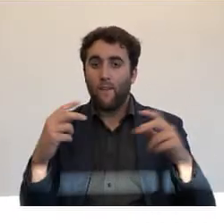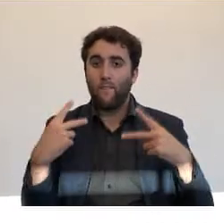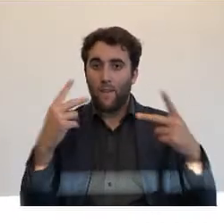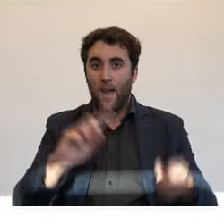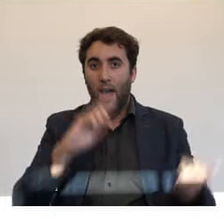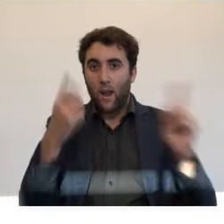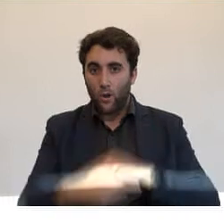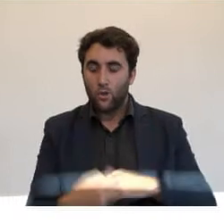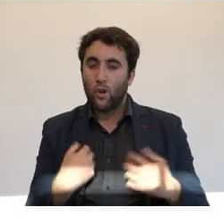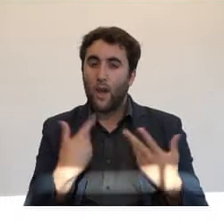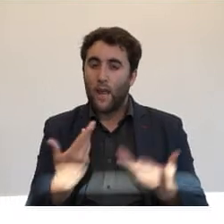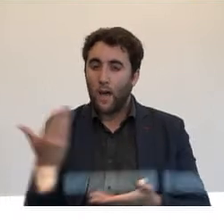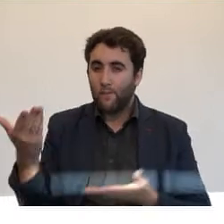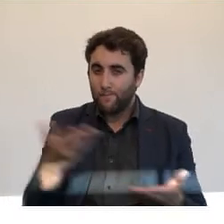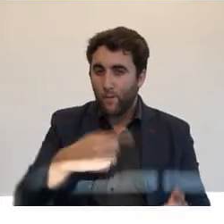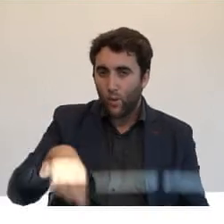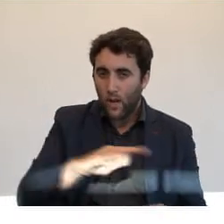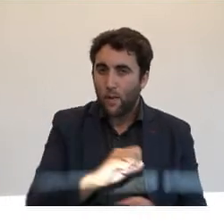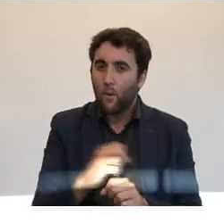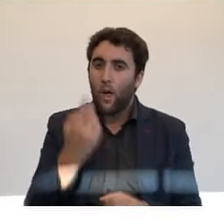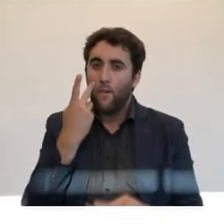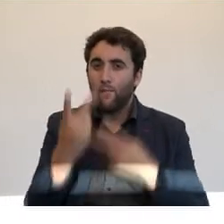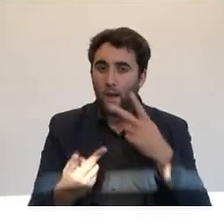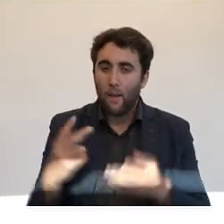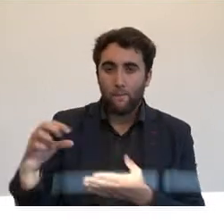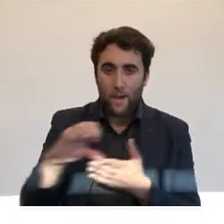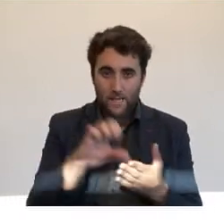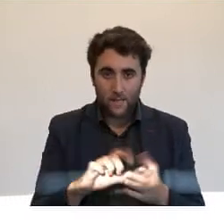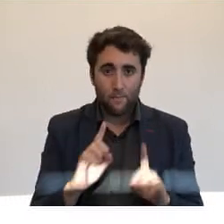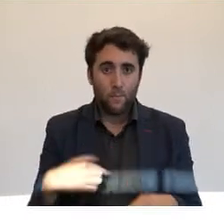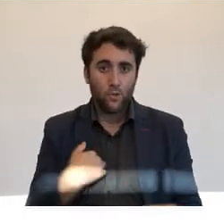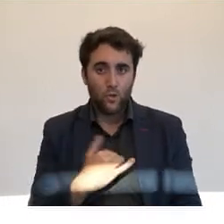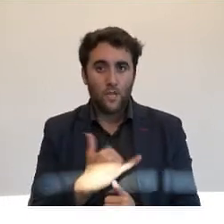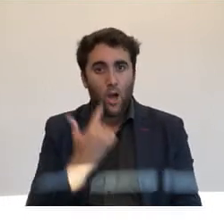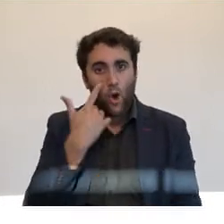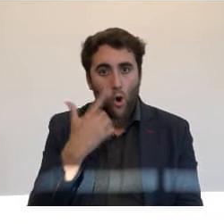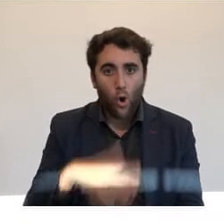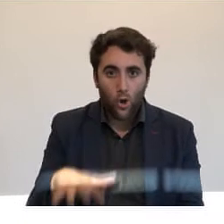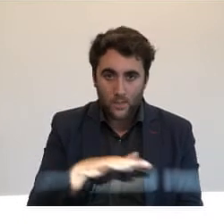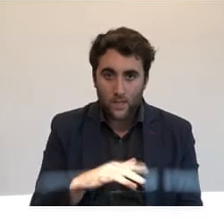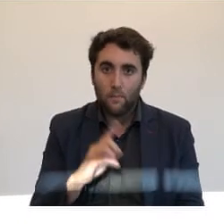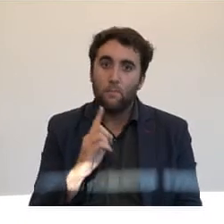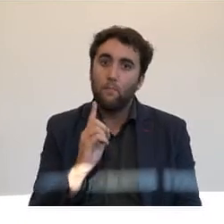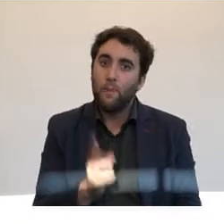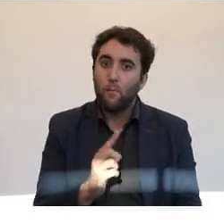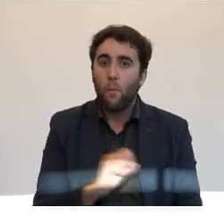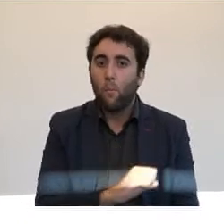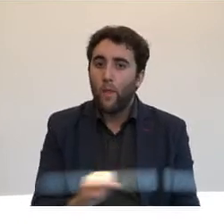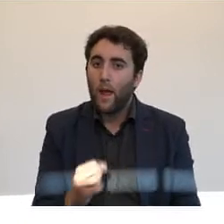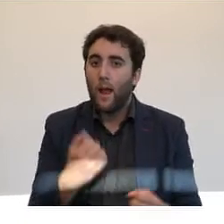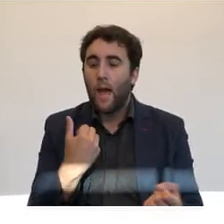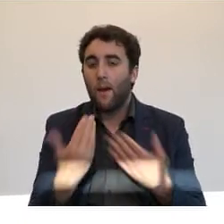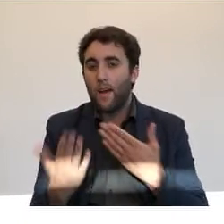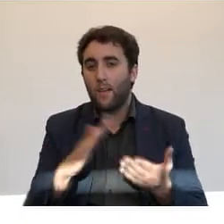quisiera invitaros a viajar a algunos países que he tenido la oportunidad de conocer y donde he podido rescatar y